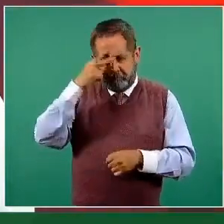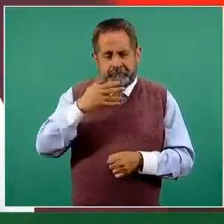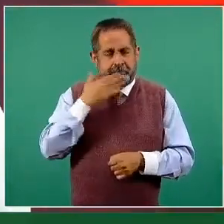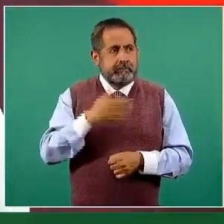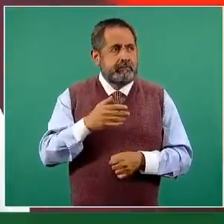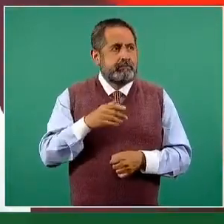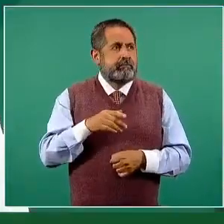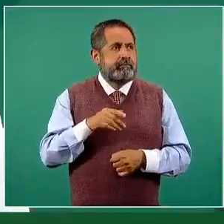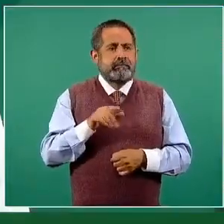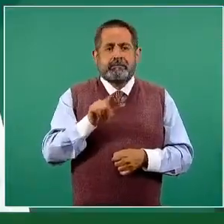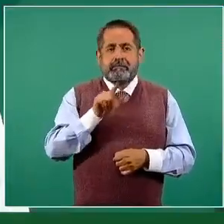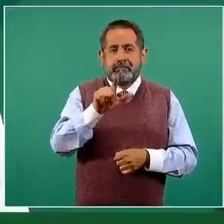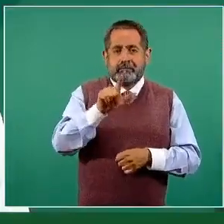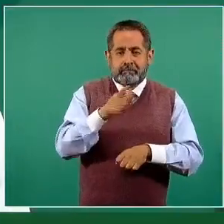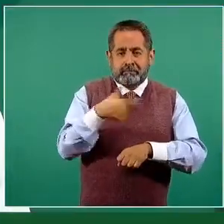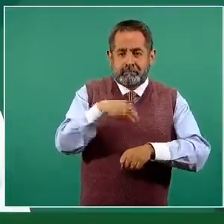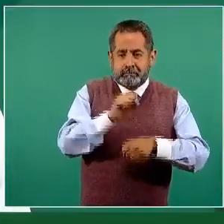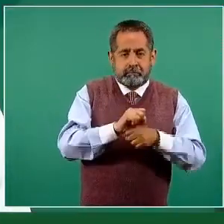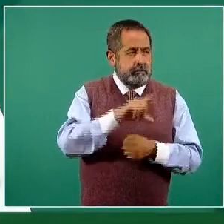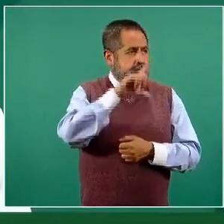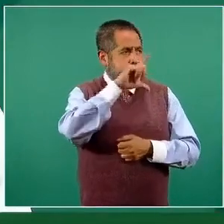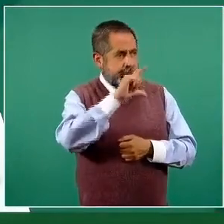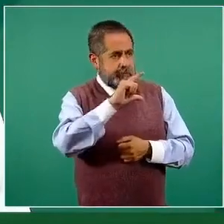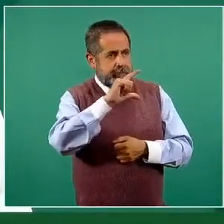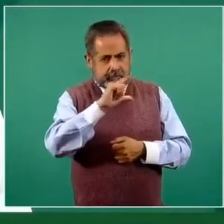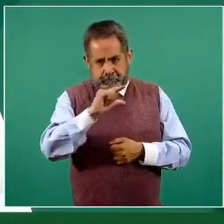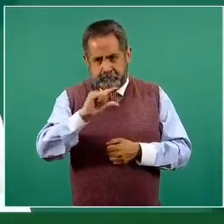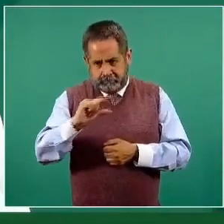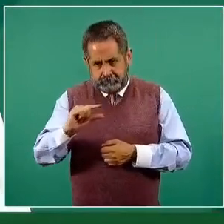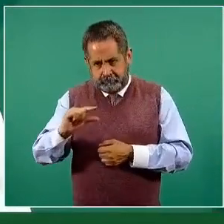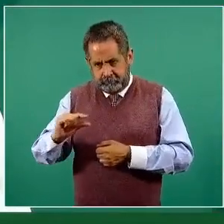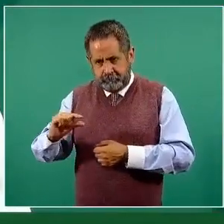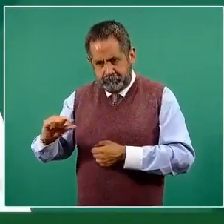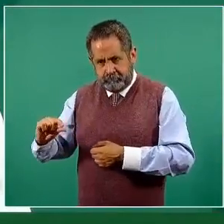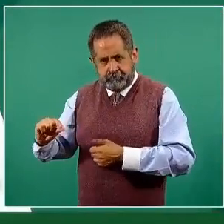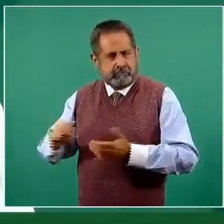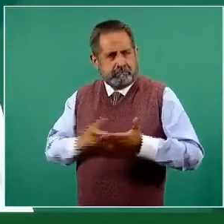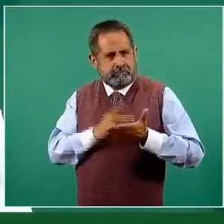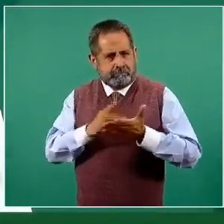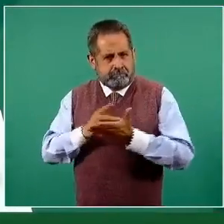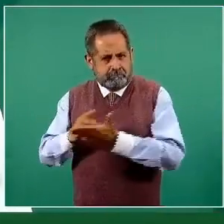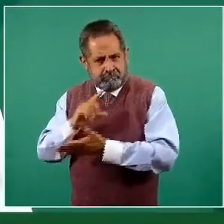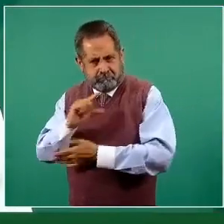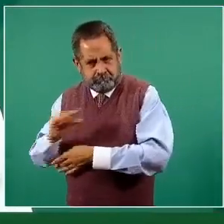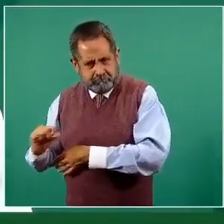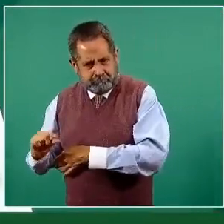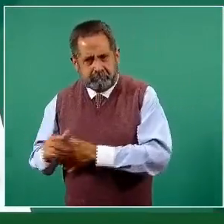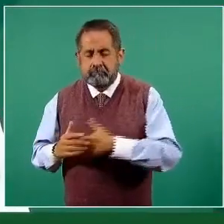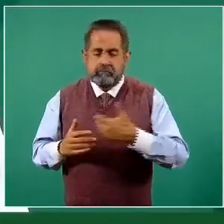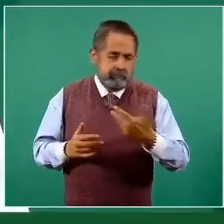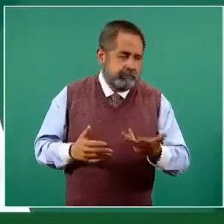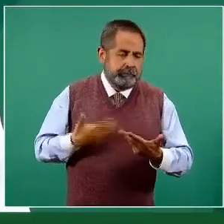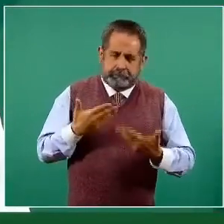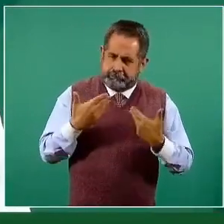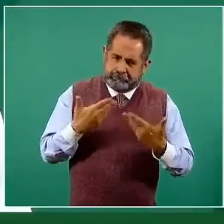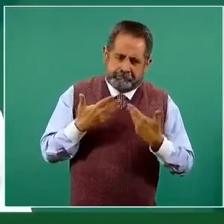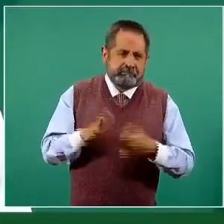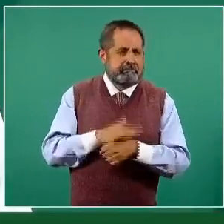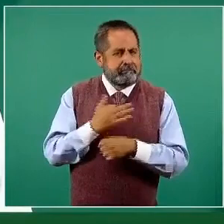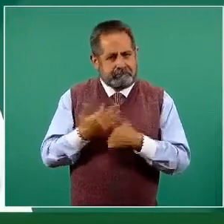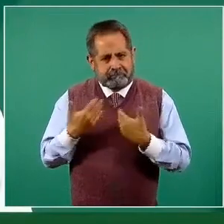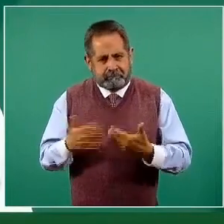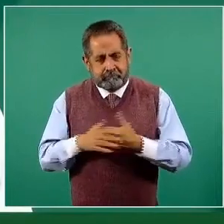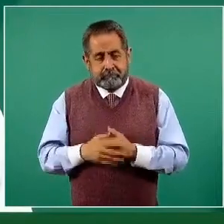casi 17 semanas de reducción de la epidemia en todos sus indicadores. También es alentador considerar que hemos